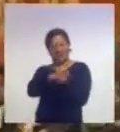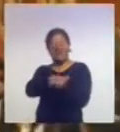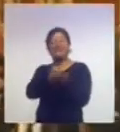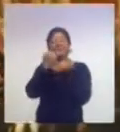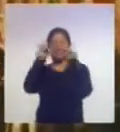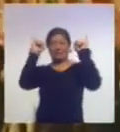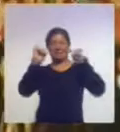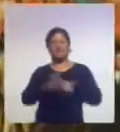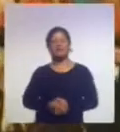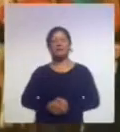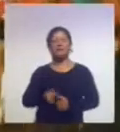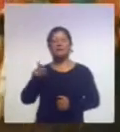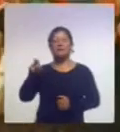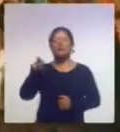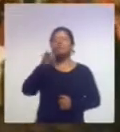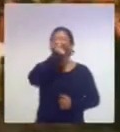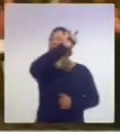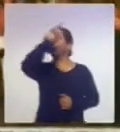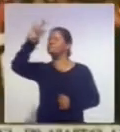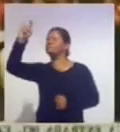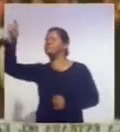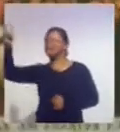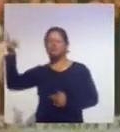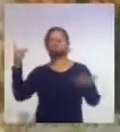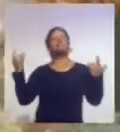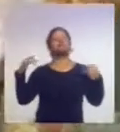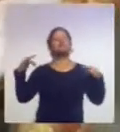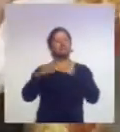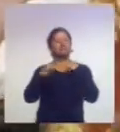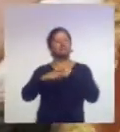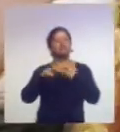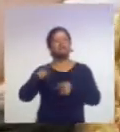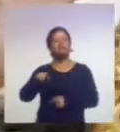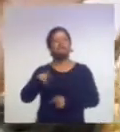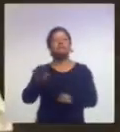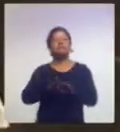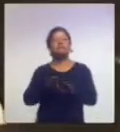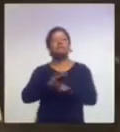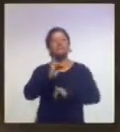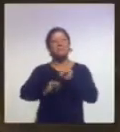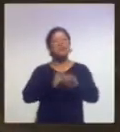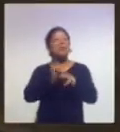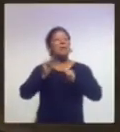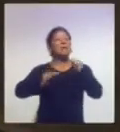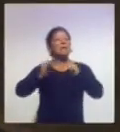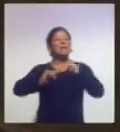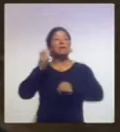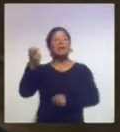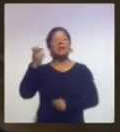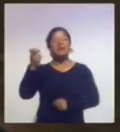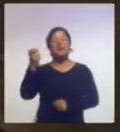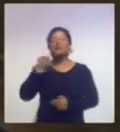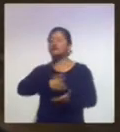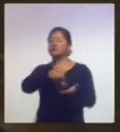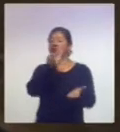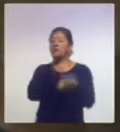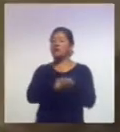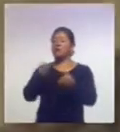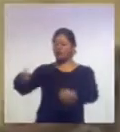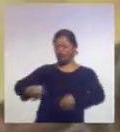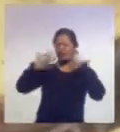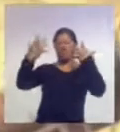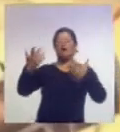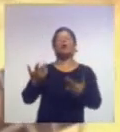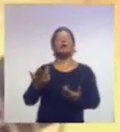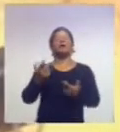Sus figuras están presentes en las calles, sus proezas dieron forma a la identidad nacional. Ellos son los héroes que nos otorgaron patria y libertad,